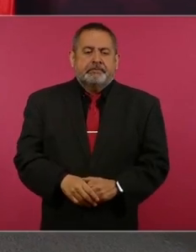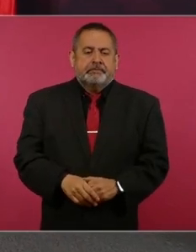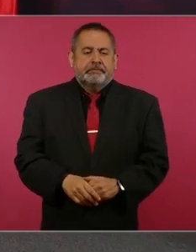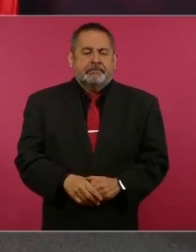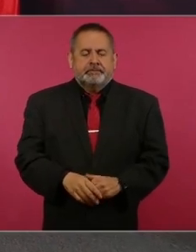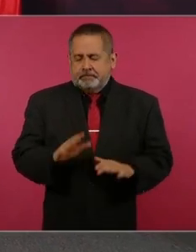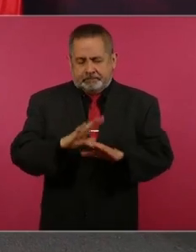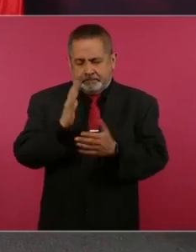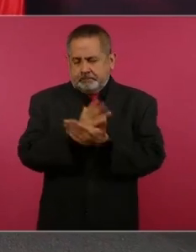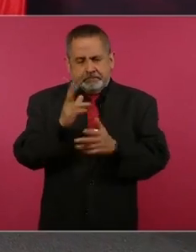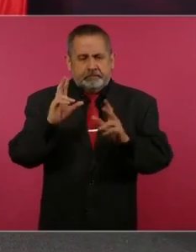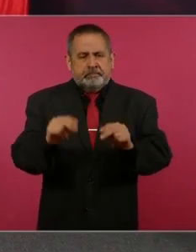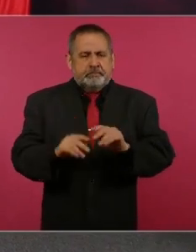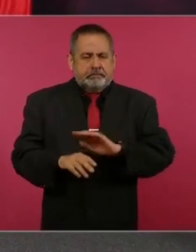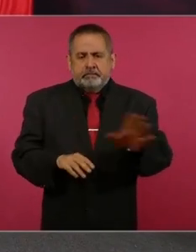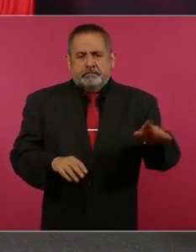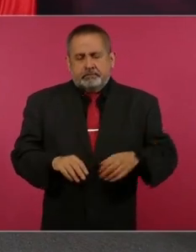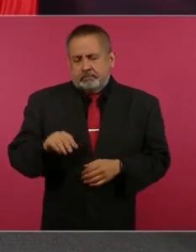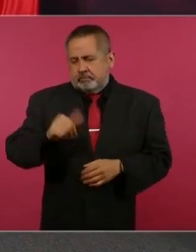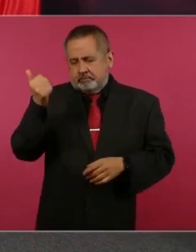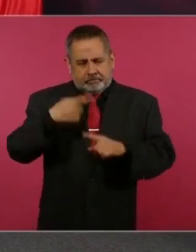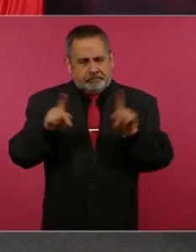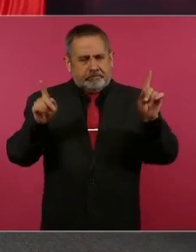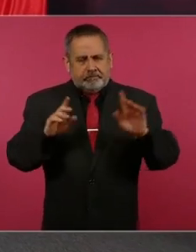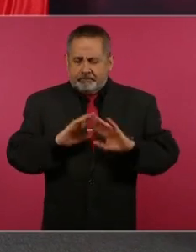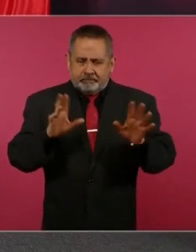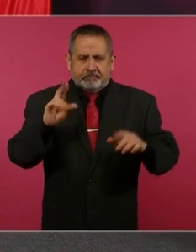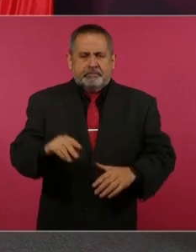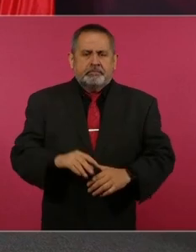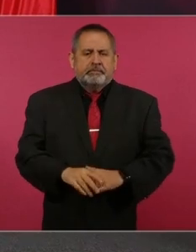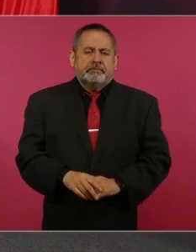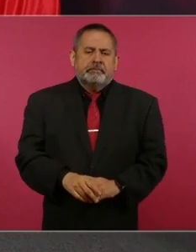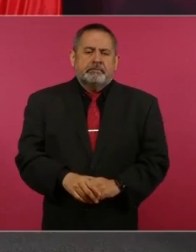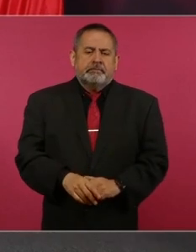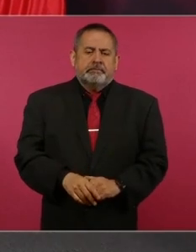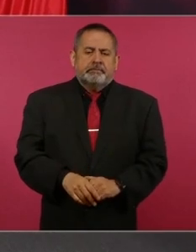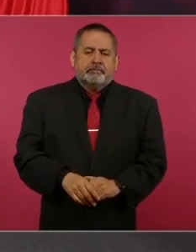Ya no, ya es otro tiempo.